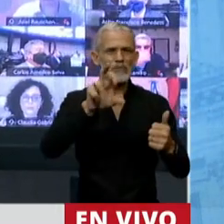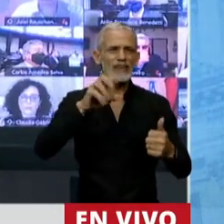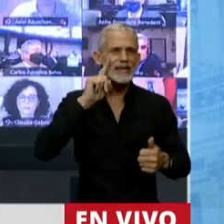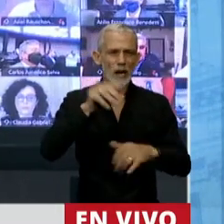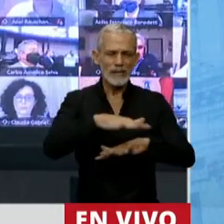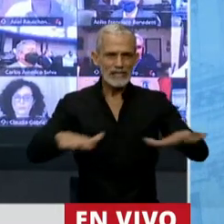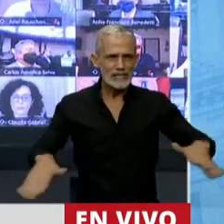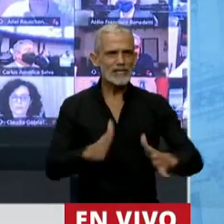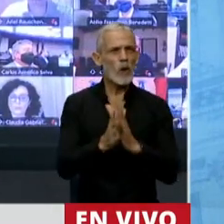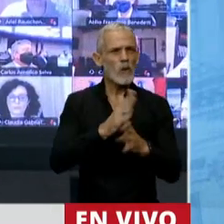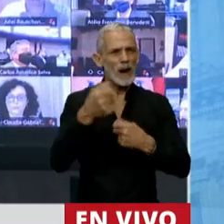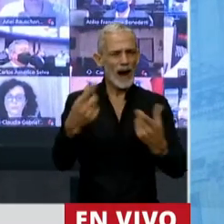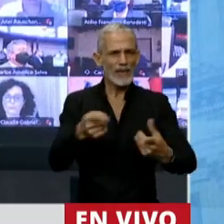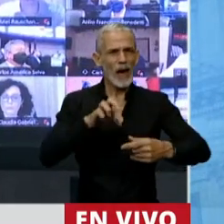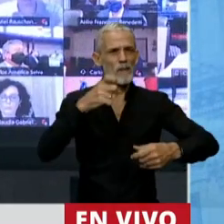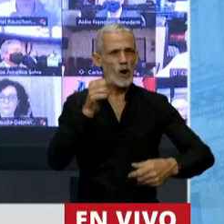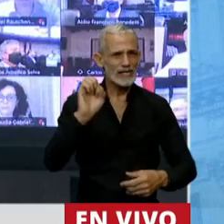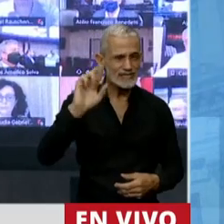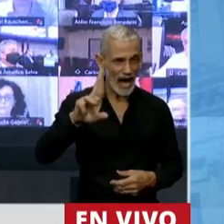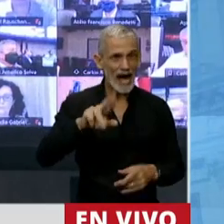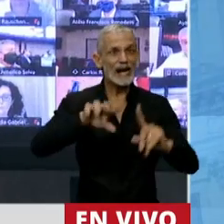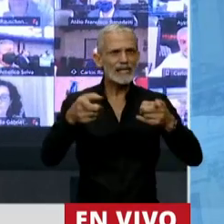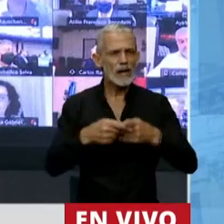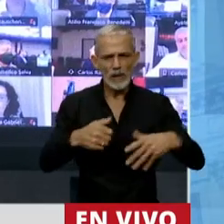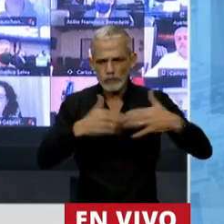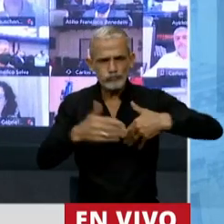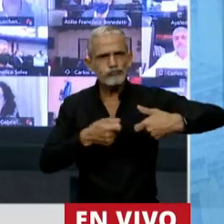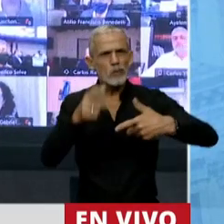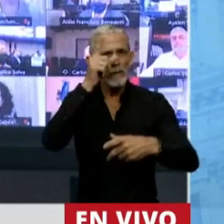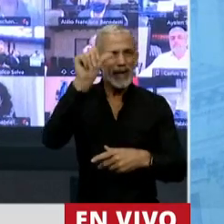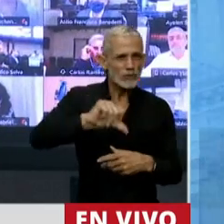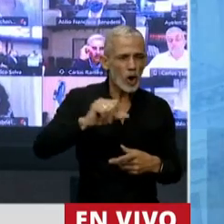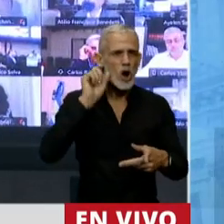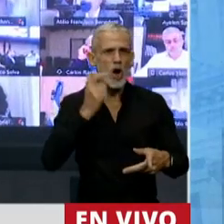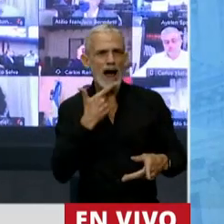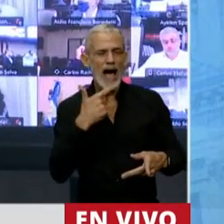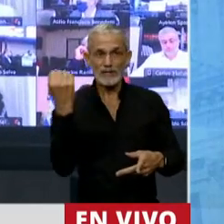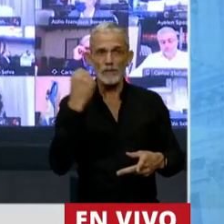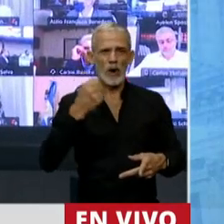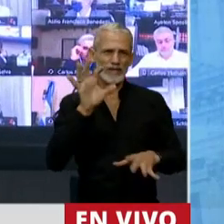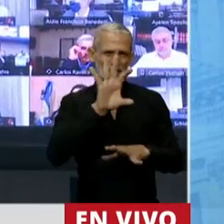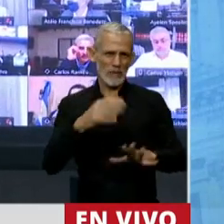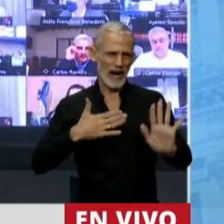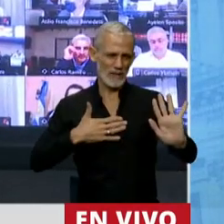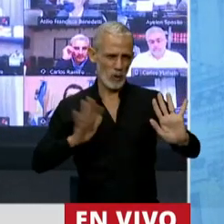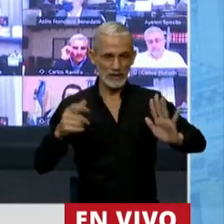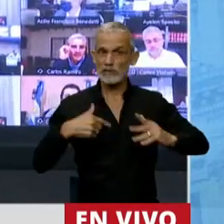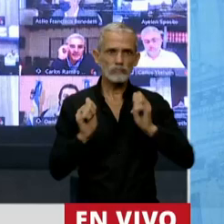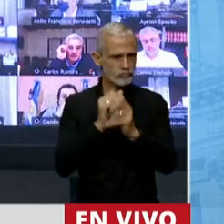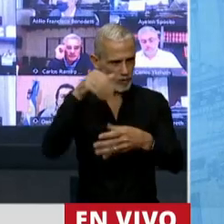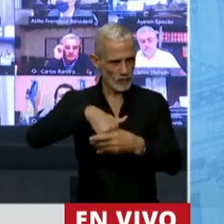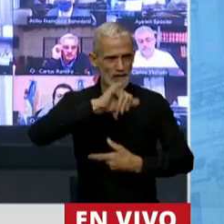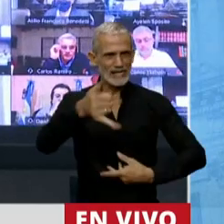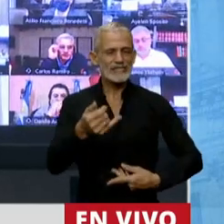pibes de las becas Progresar, el sistema de producción del gas y el petróleo que es tan importante para nuestra provincia, pero eso es otra discusión. Acompaño